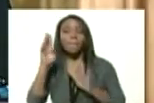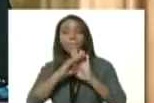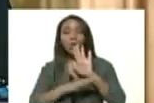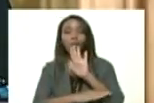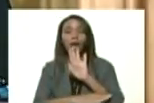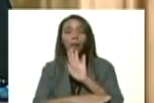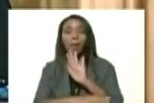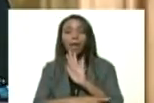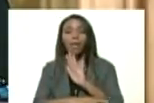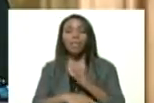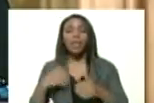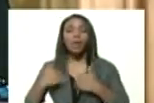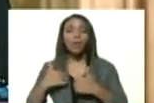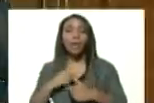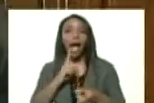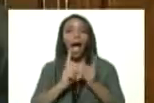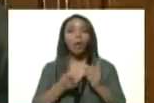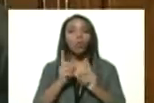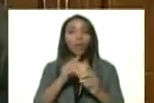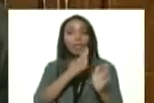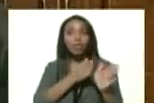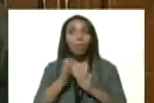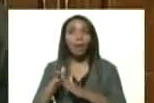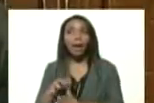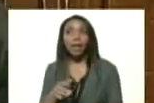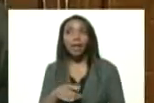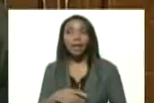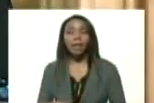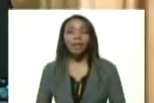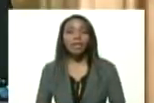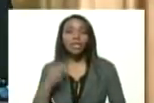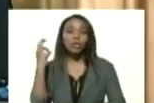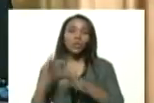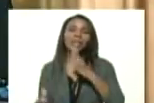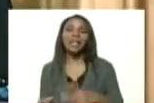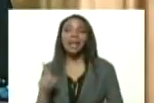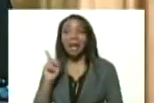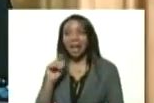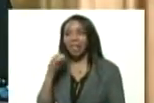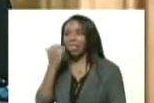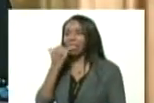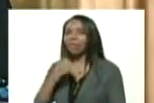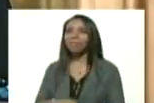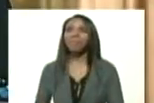equipo t a algunos de esos planes él se ríe